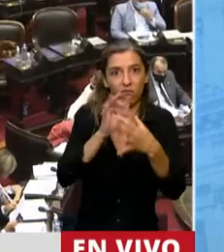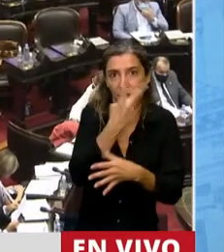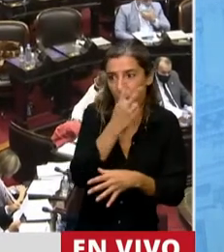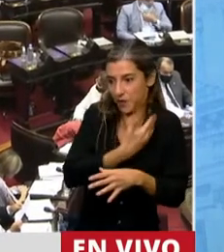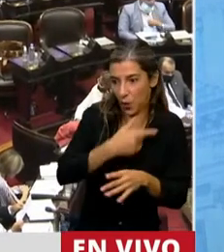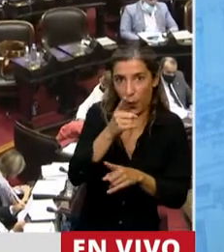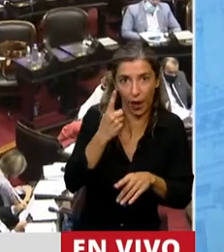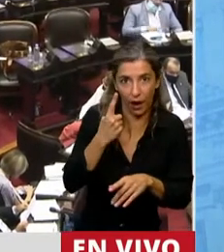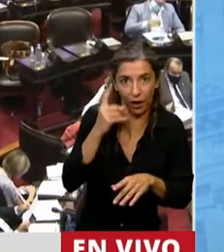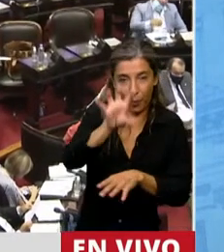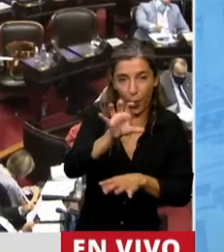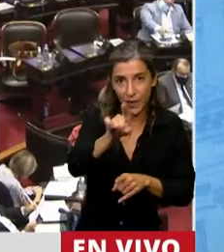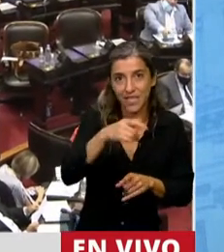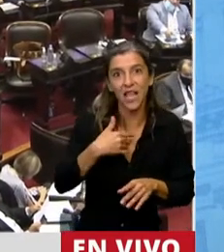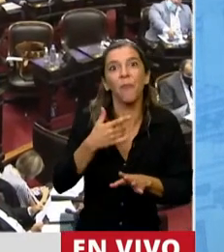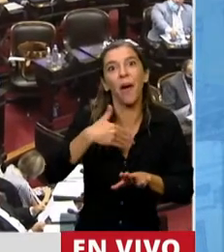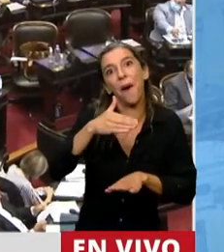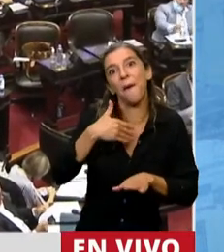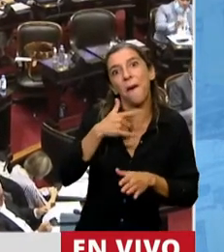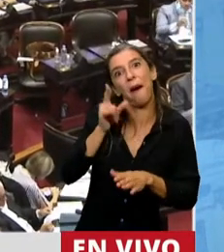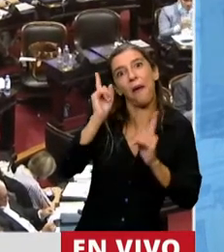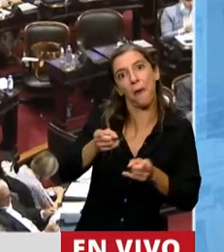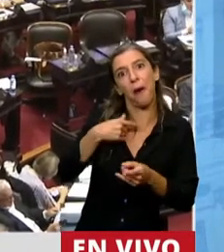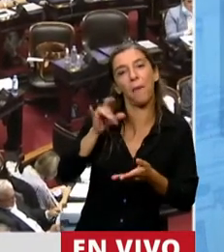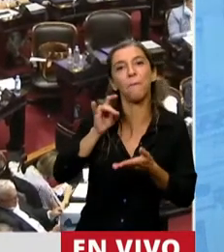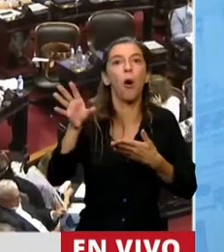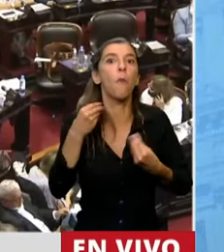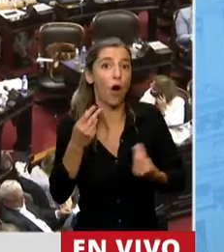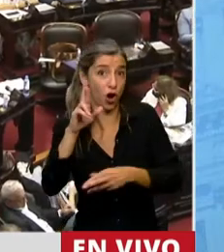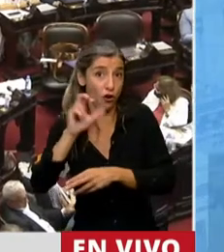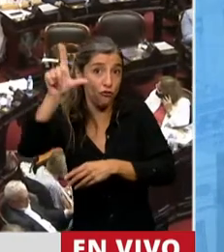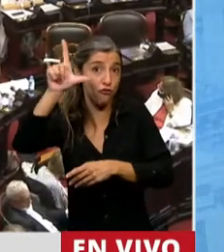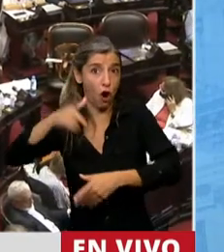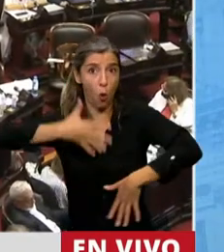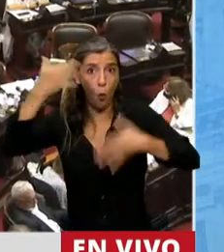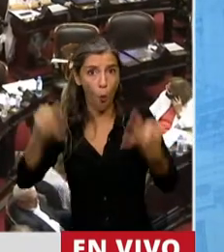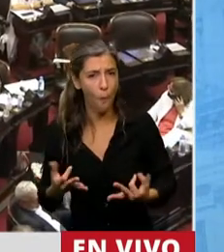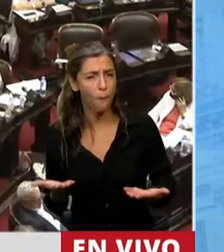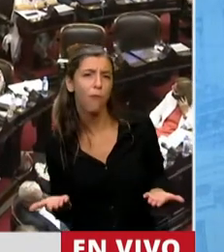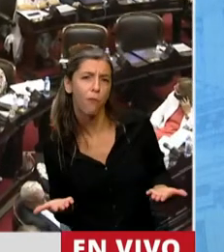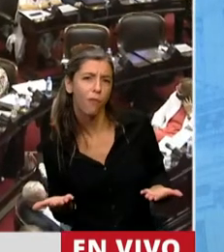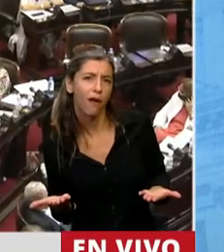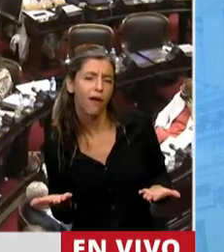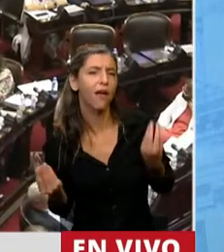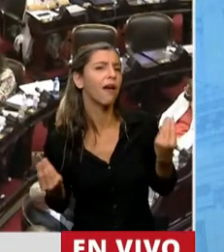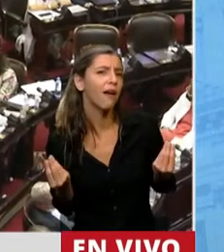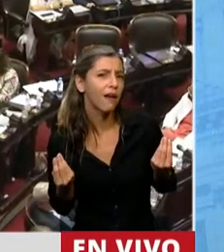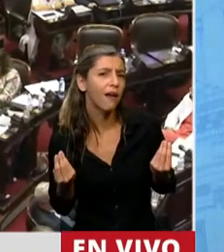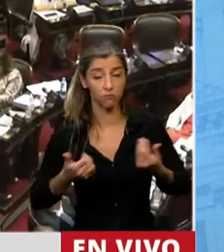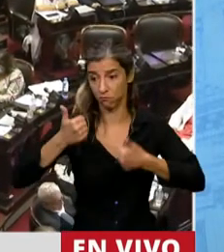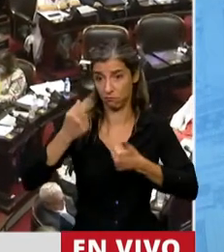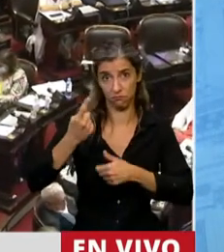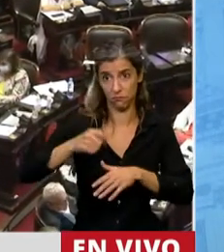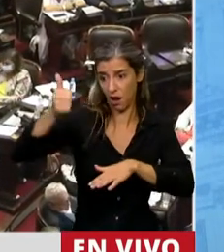la valentía de ejercer el rol para el cual fue puesto por concurso en la